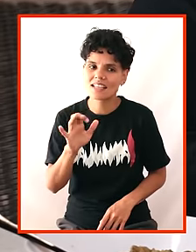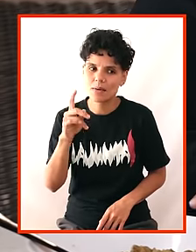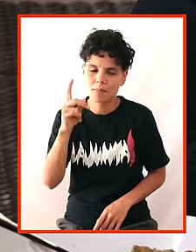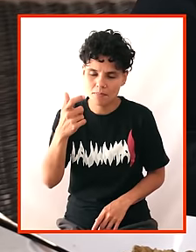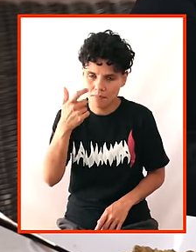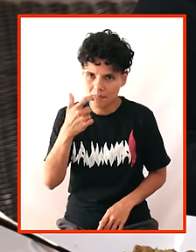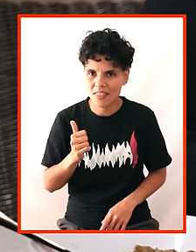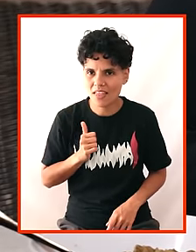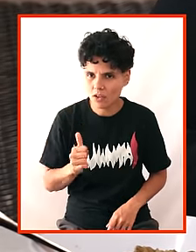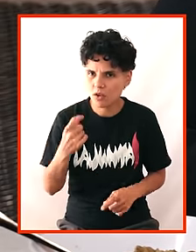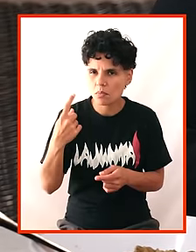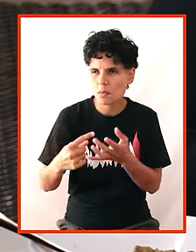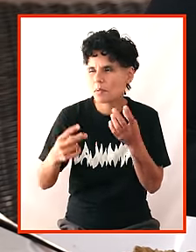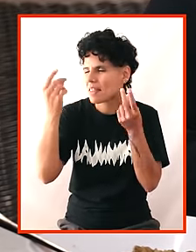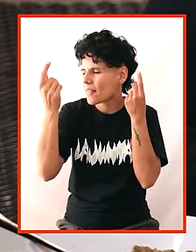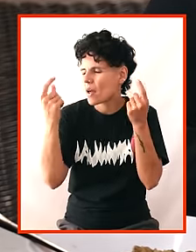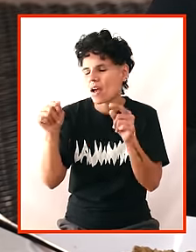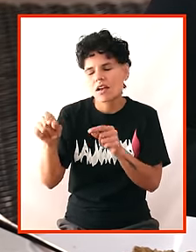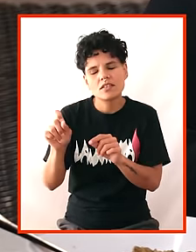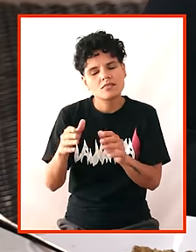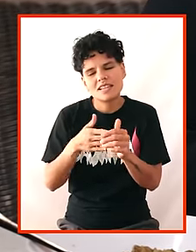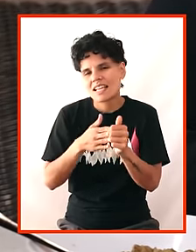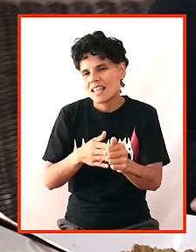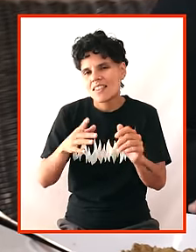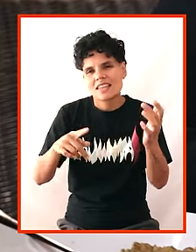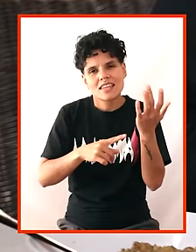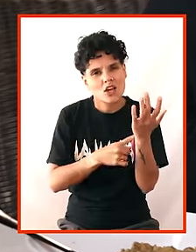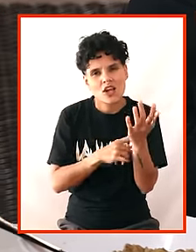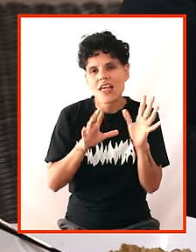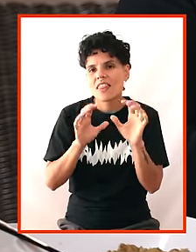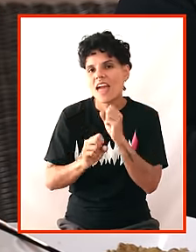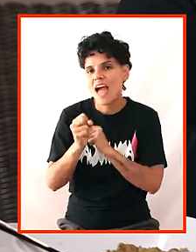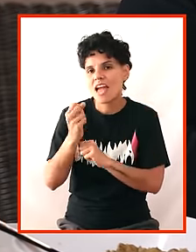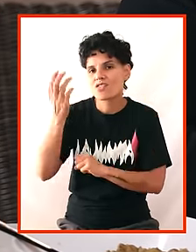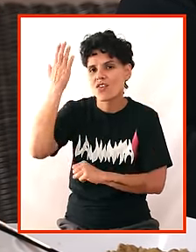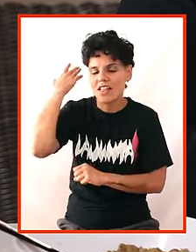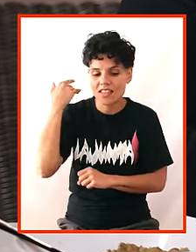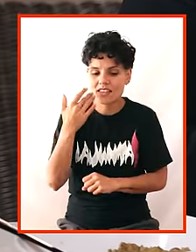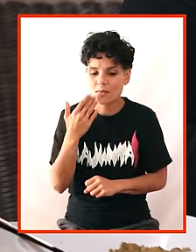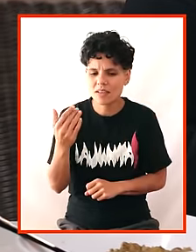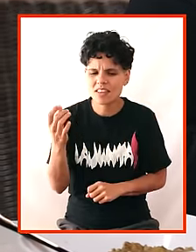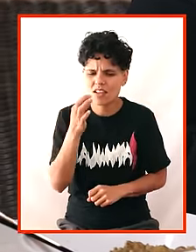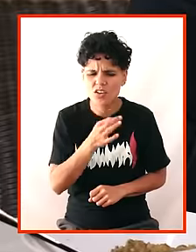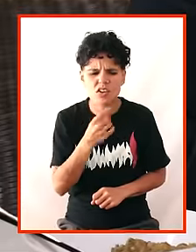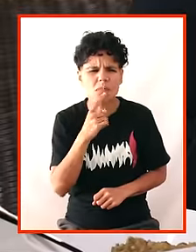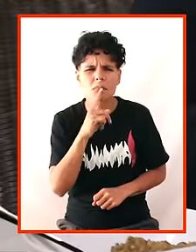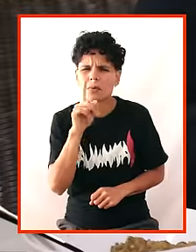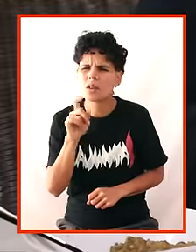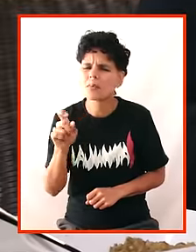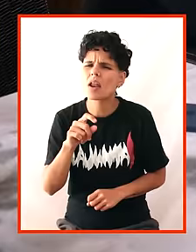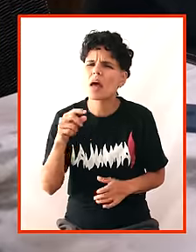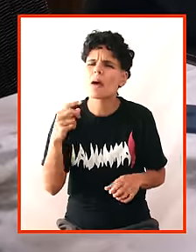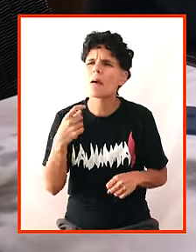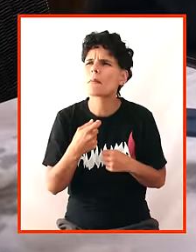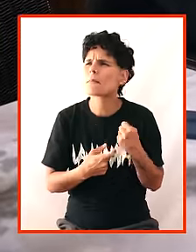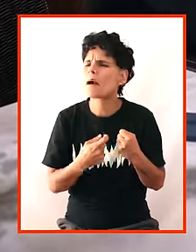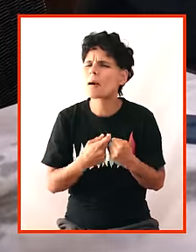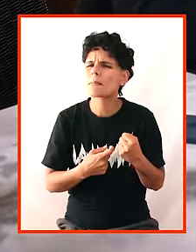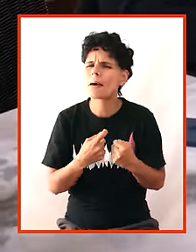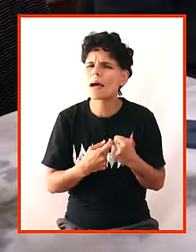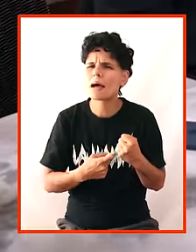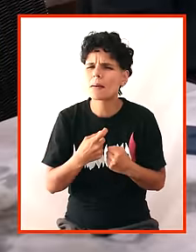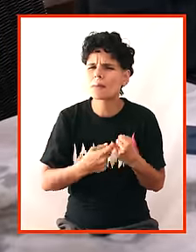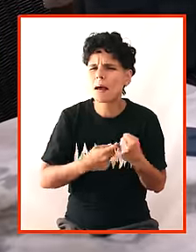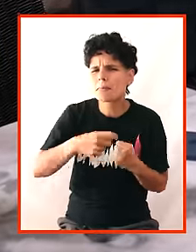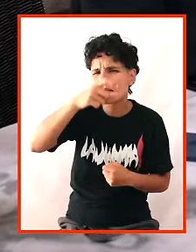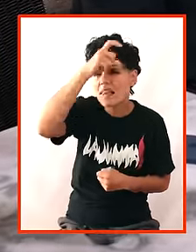Vanguardista. Entre otras cosas. Muy vanguardista. Lo hicimos 10 años antes, siempre dijimos eso. Dijo que te habláramos algo de las papas de Cañete. No, por favor, no. Empecemos con